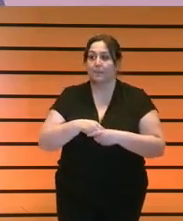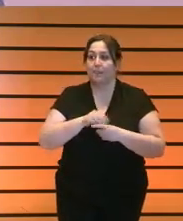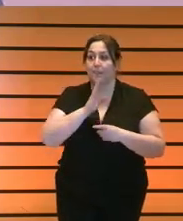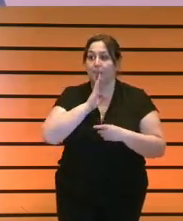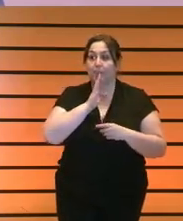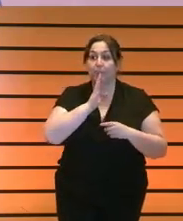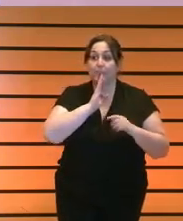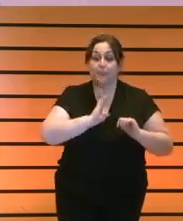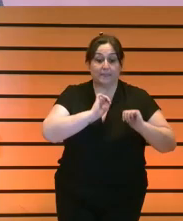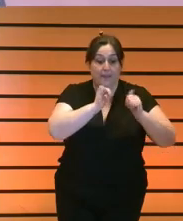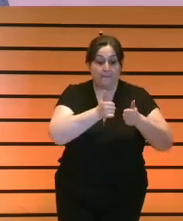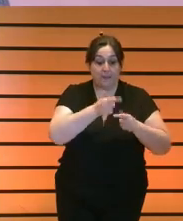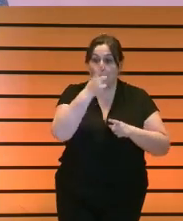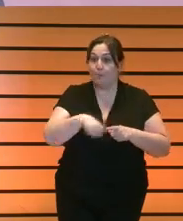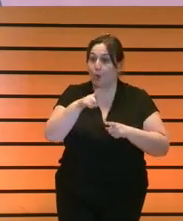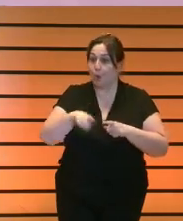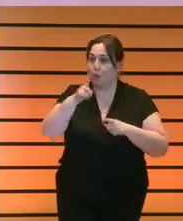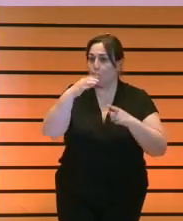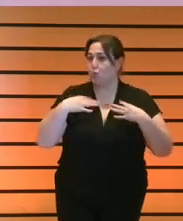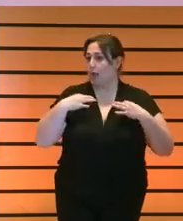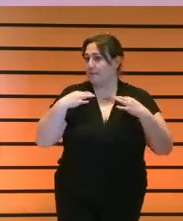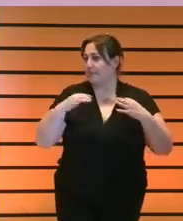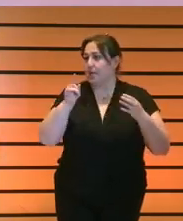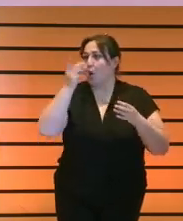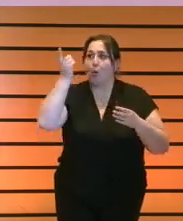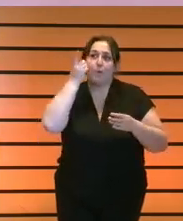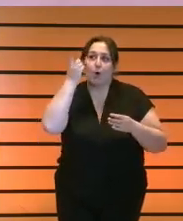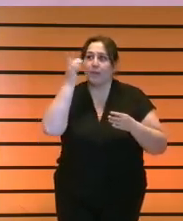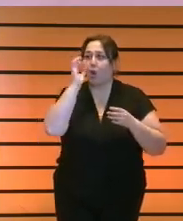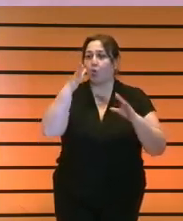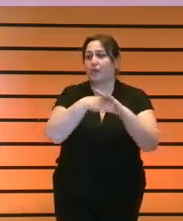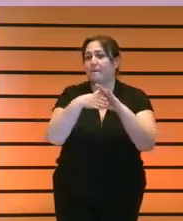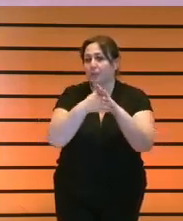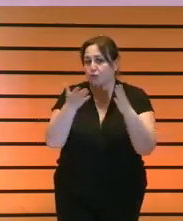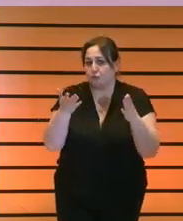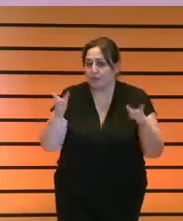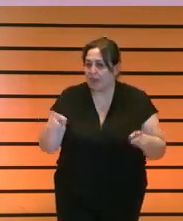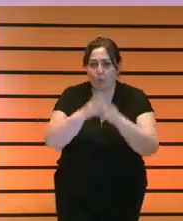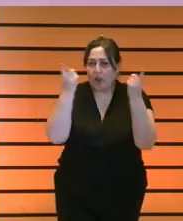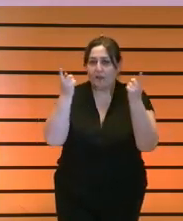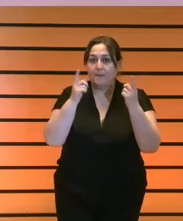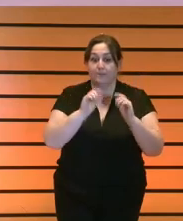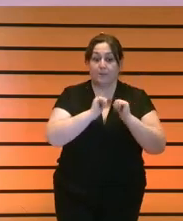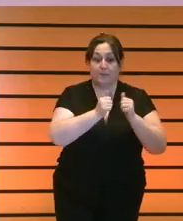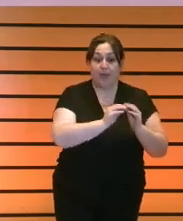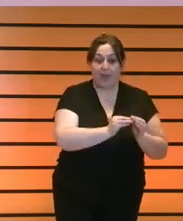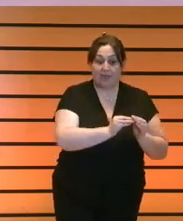un producto, ya sea una camiseta, un móvil, unos zapatos, cualquier cosa, hasta que se vende, durante